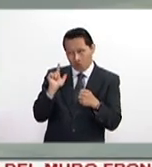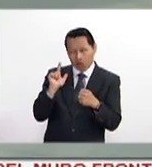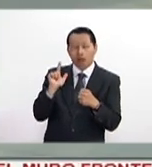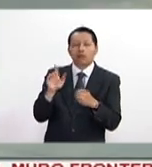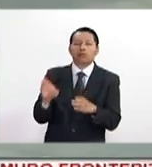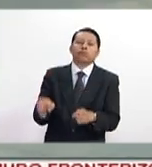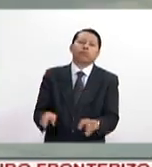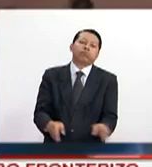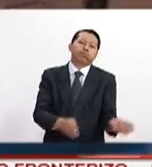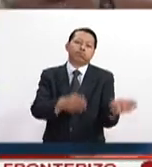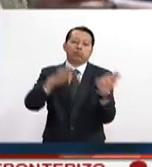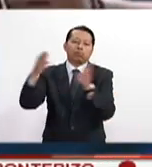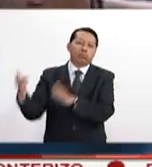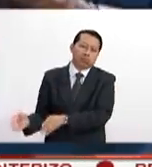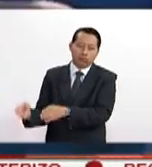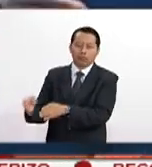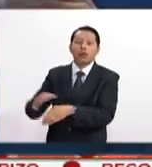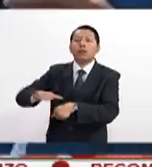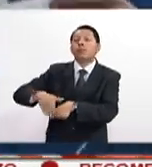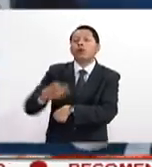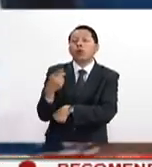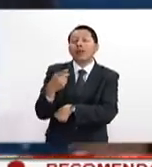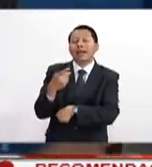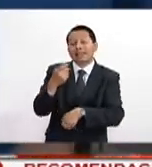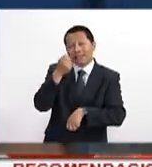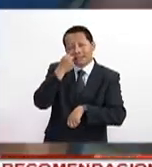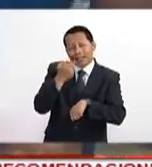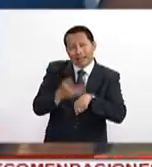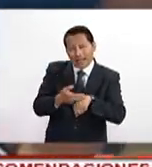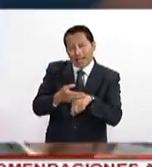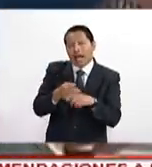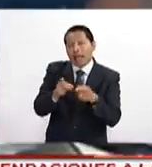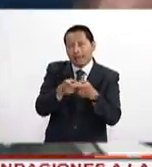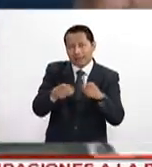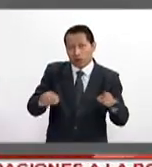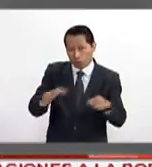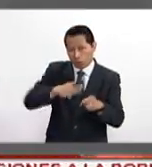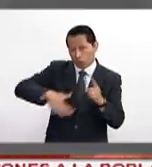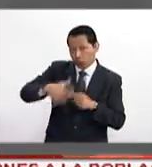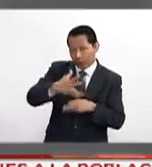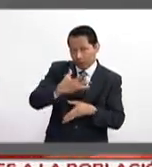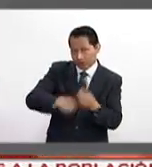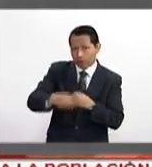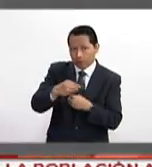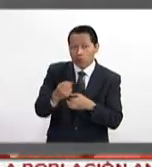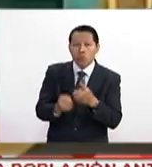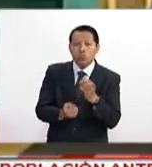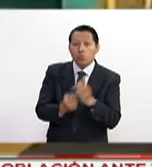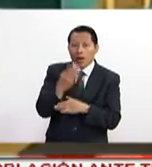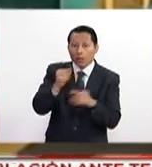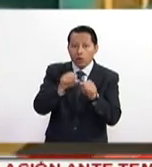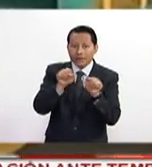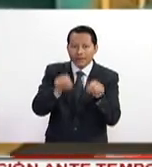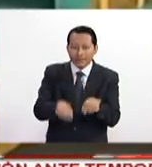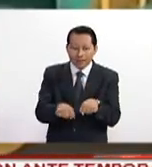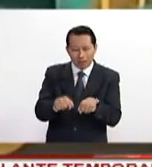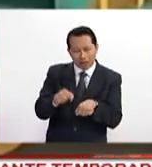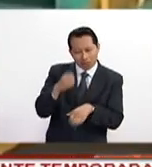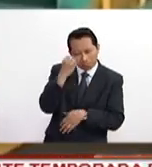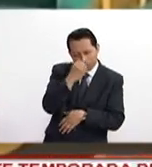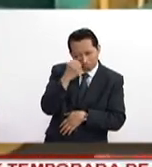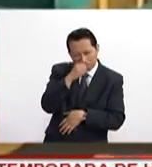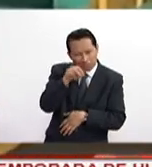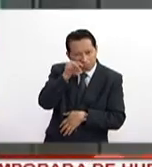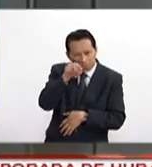nuevo aviso. Esto debido a que la Secretaría de Desarrollo Sustentable informó que el nuevo sistema de verificación presentó